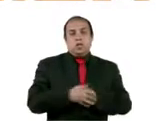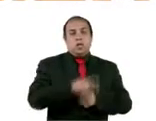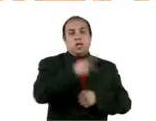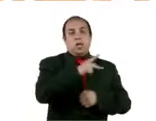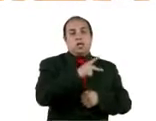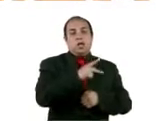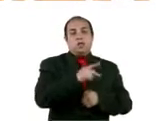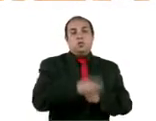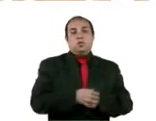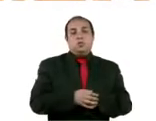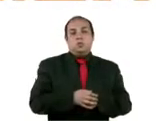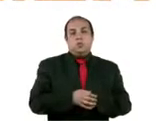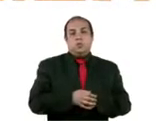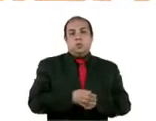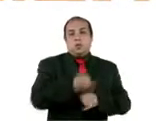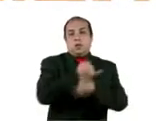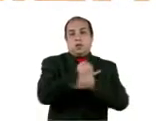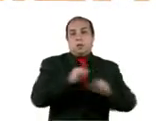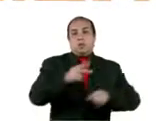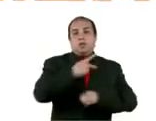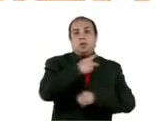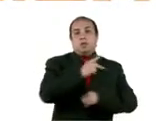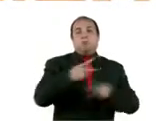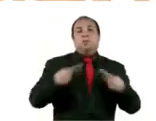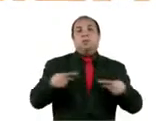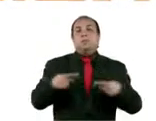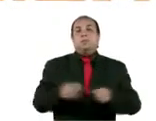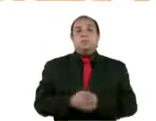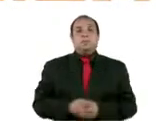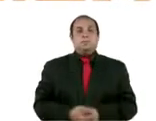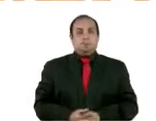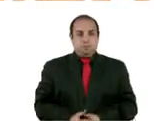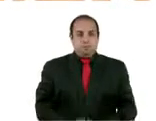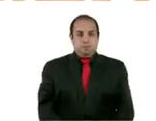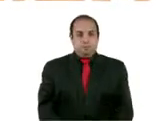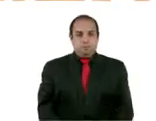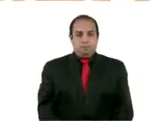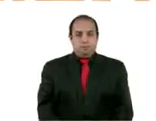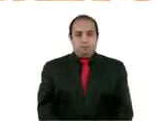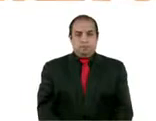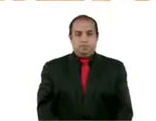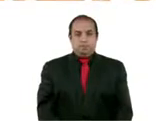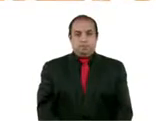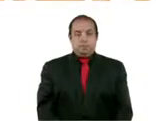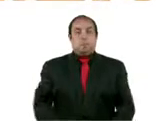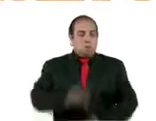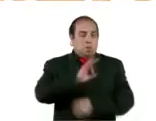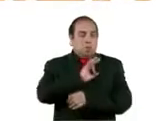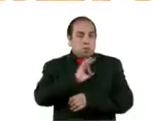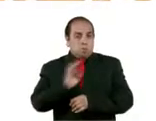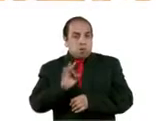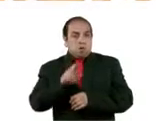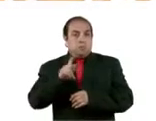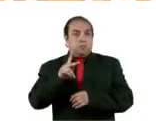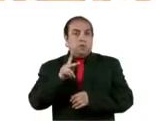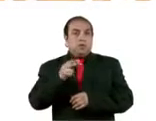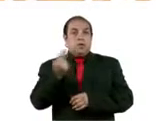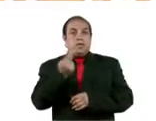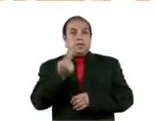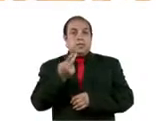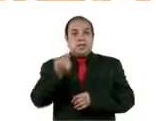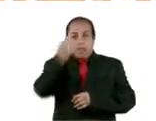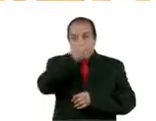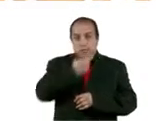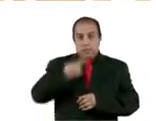funcionalidad, sobre la independencia de la persona y sobre su autonomía. Entonces, sí, puede ser, pero pasa por la